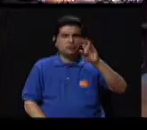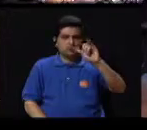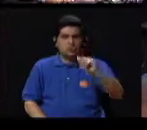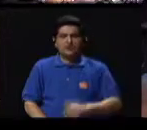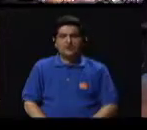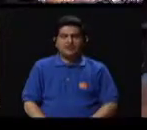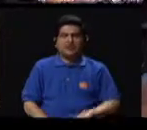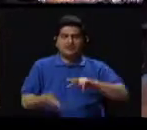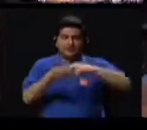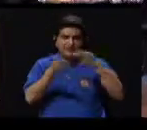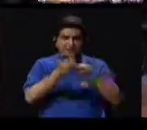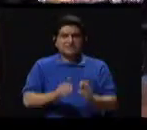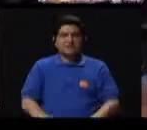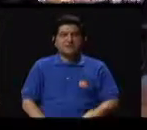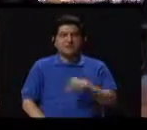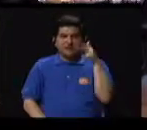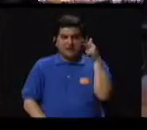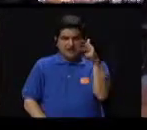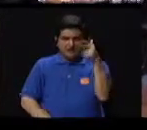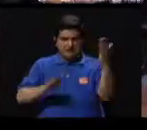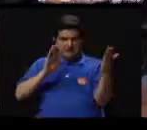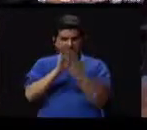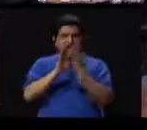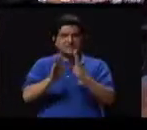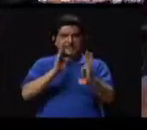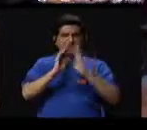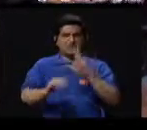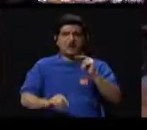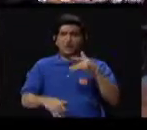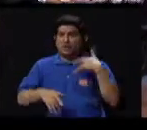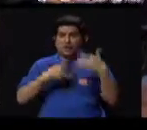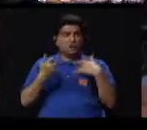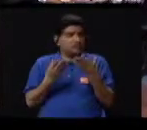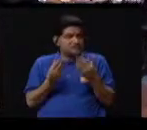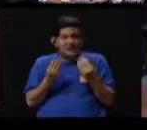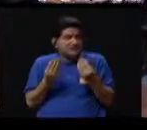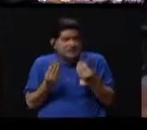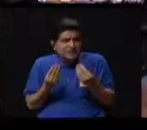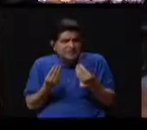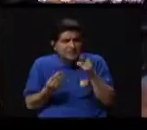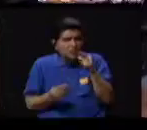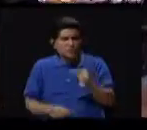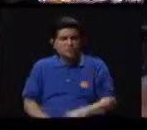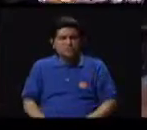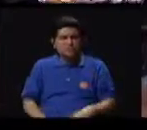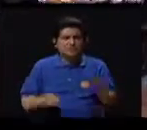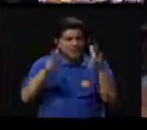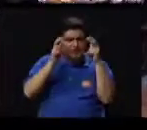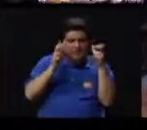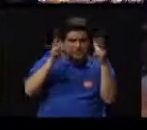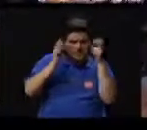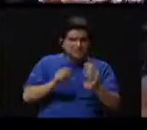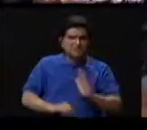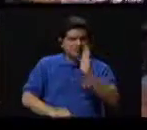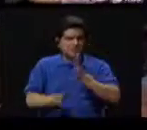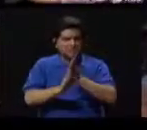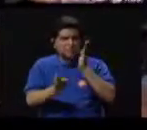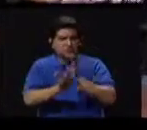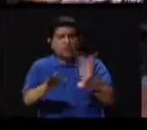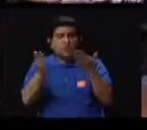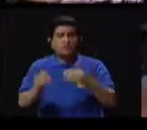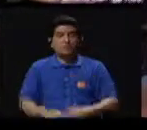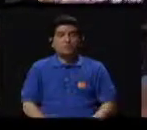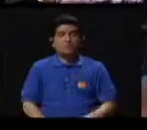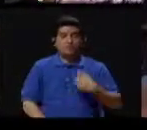población, de hablar ante una cámara o de no sentirse prohibido por la cámara. ¿Cómo lo aprecias en toda esta trayectoria?